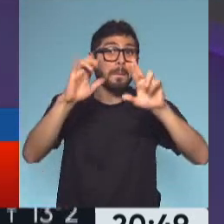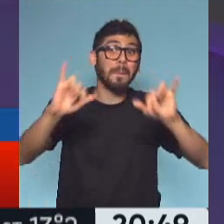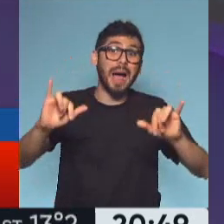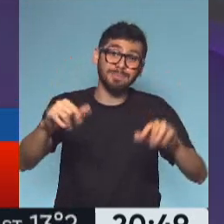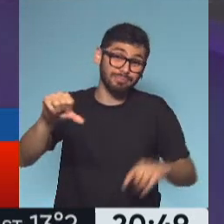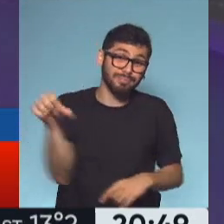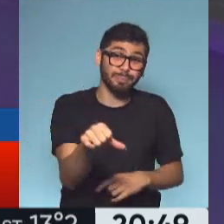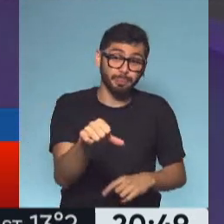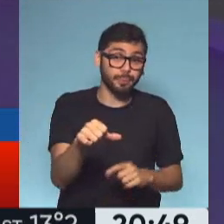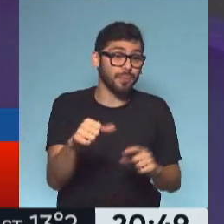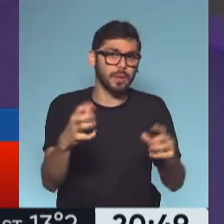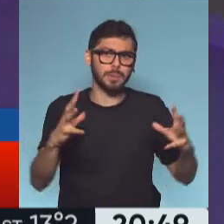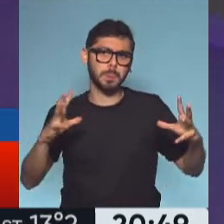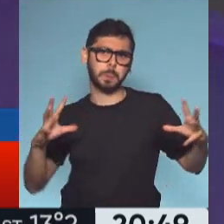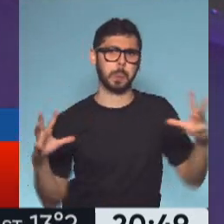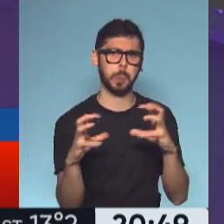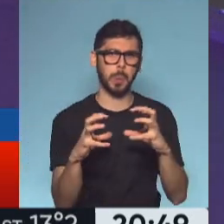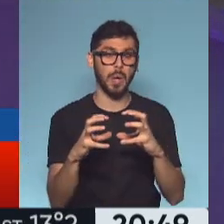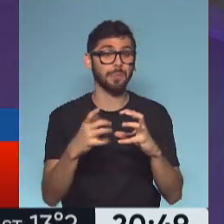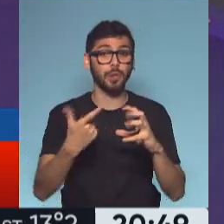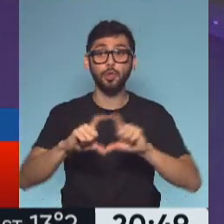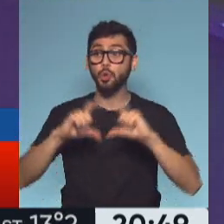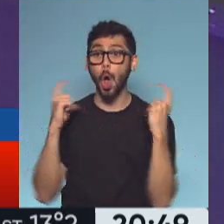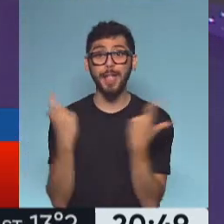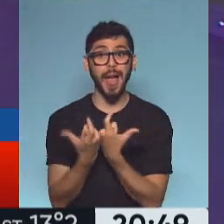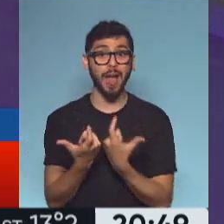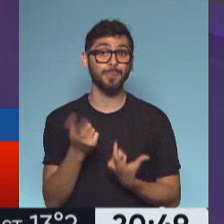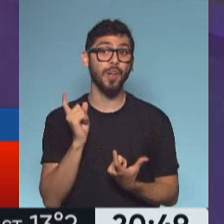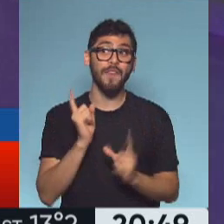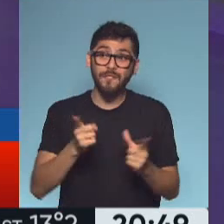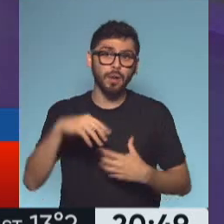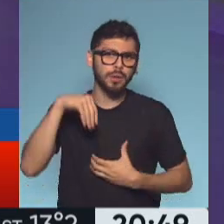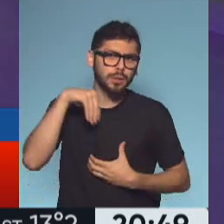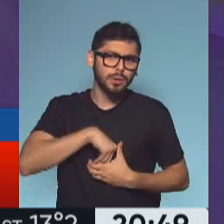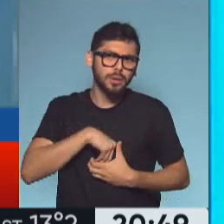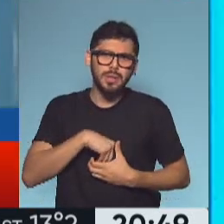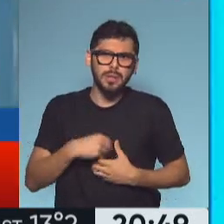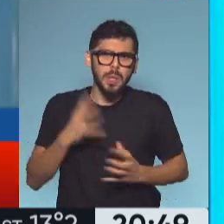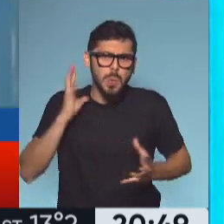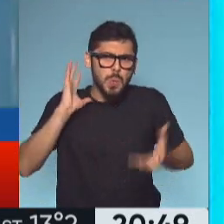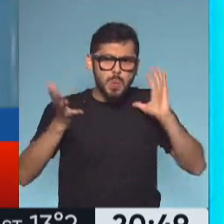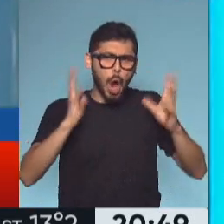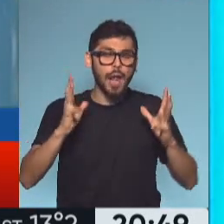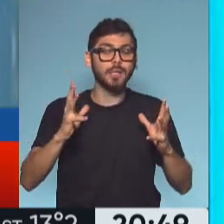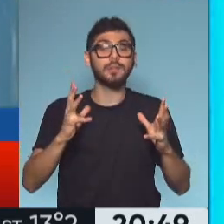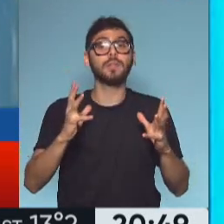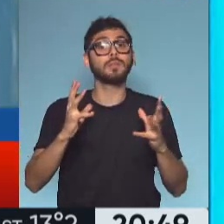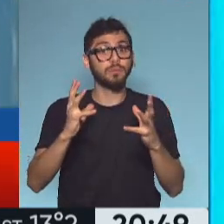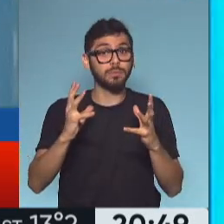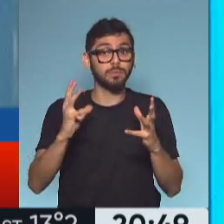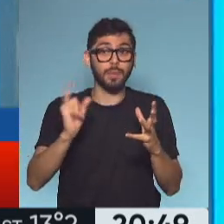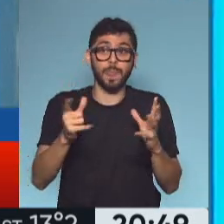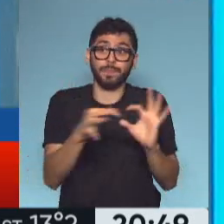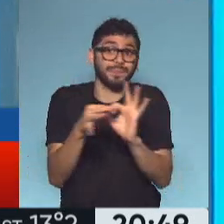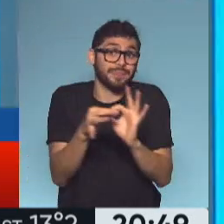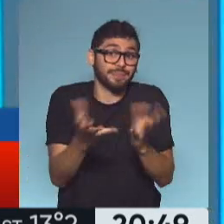sus secuelas y que la estamos viendo acá, que es una sociedad todavía profunda y profundamente violenta y donde está atravesada por